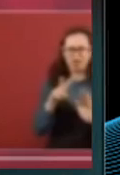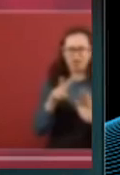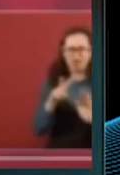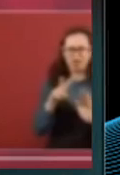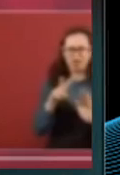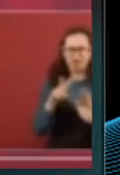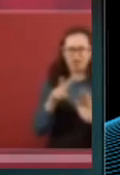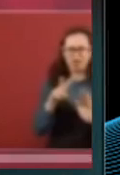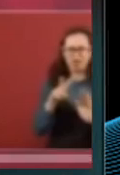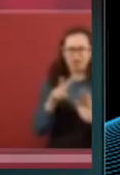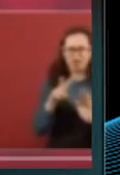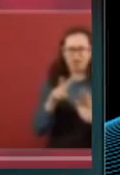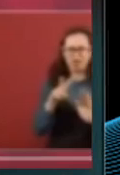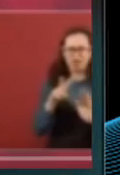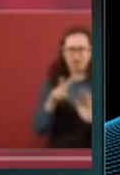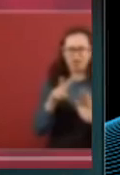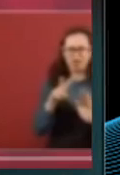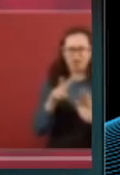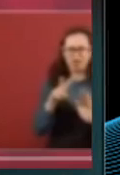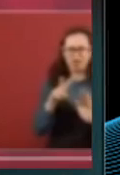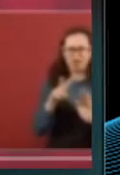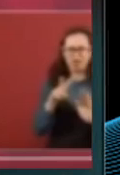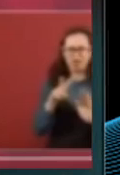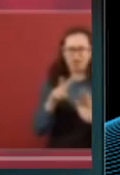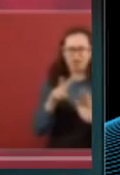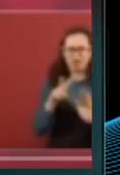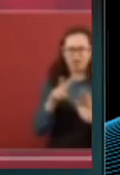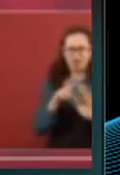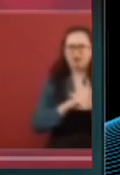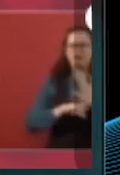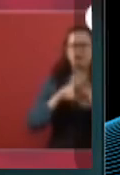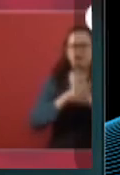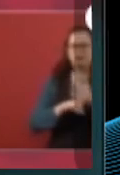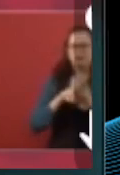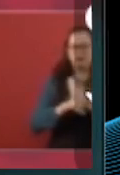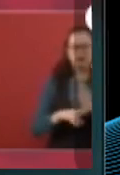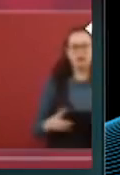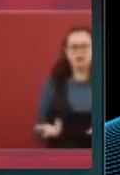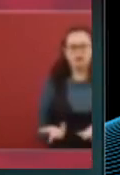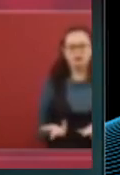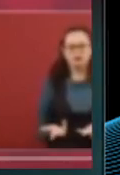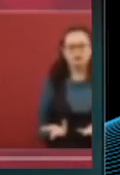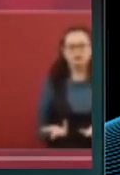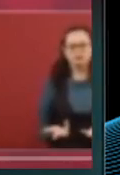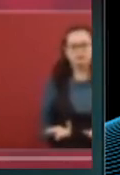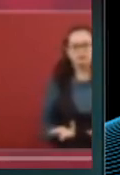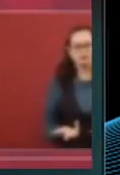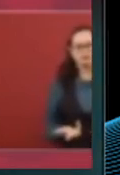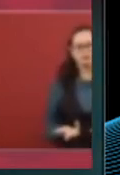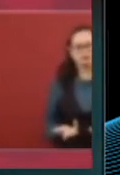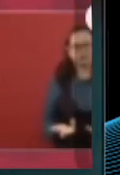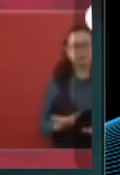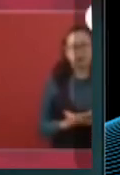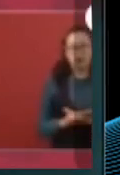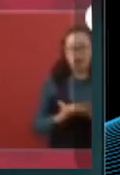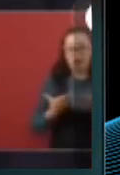recapitulizar un poco esta historia que nos lleva a la actualidad. ¿Ante qué